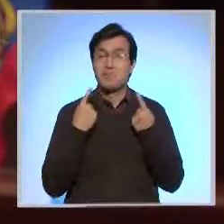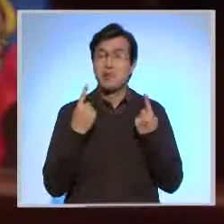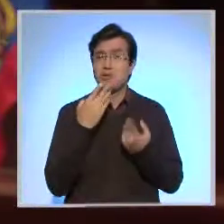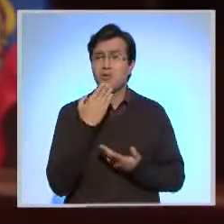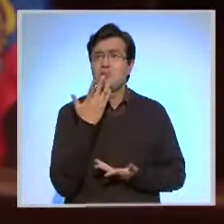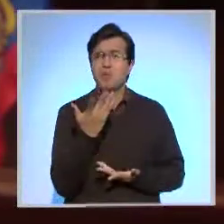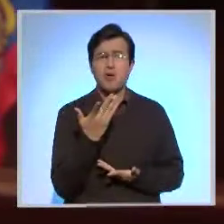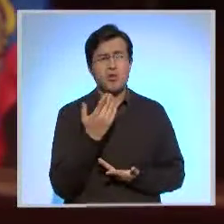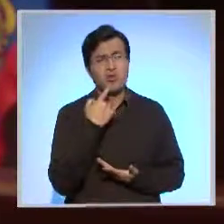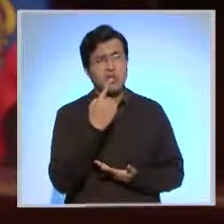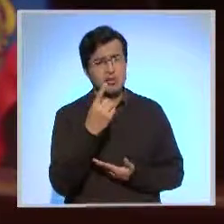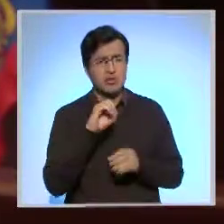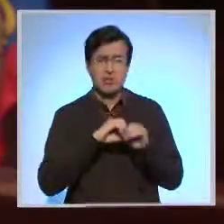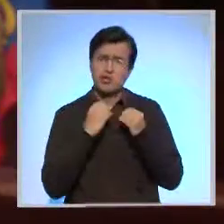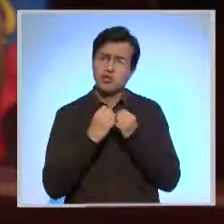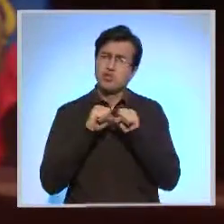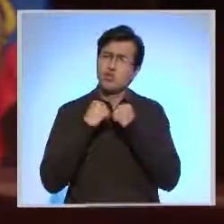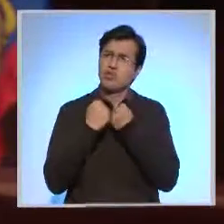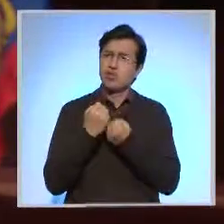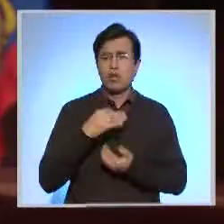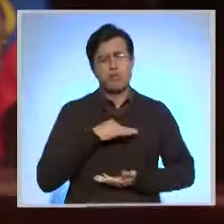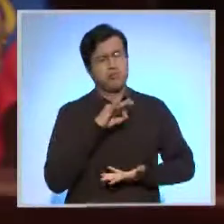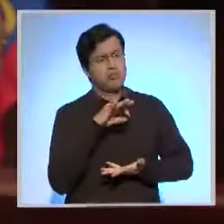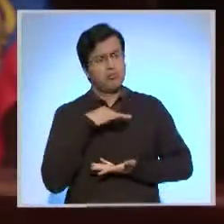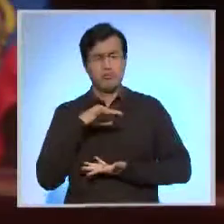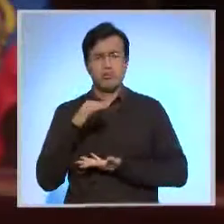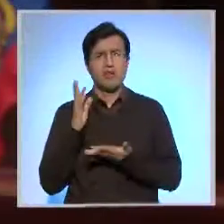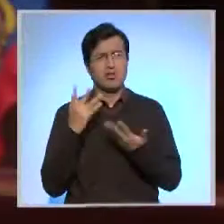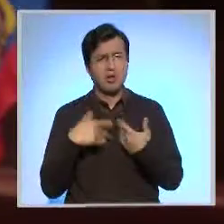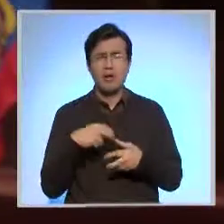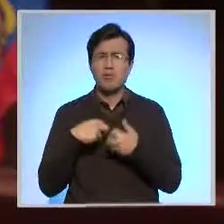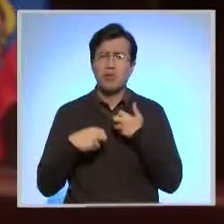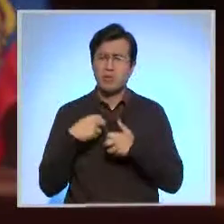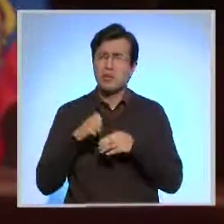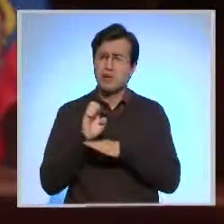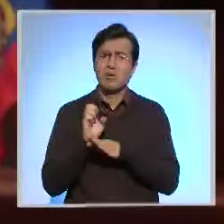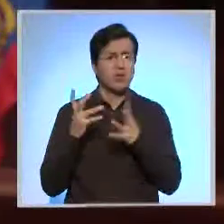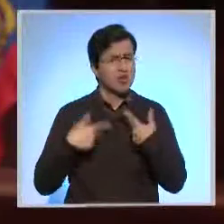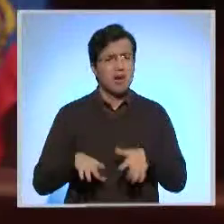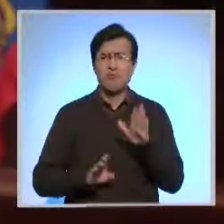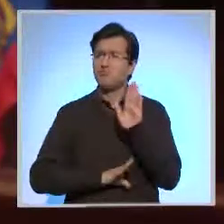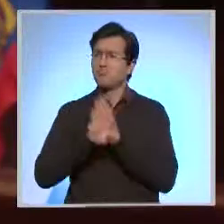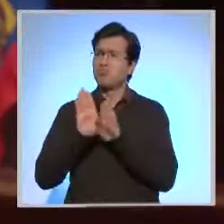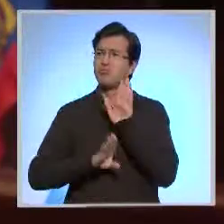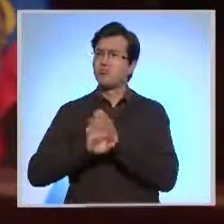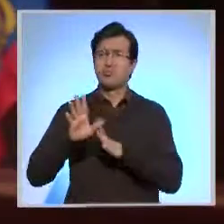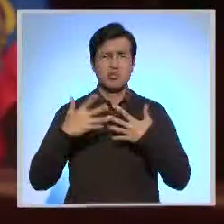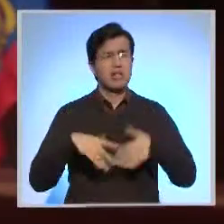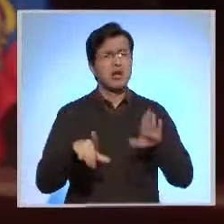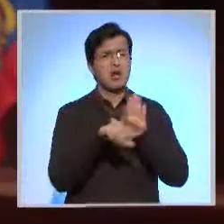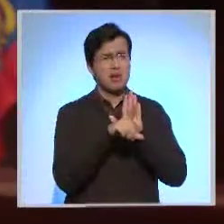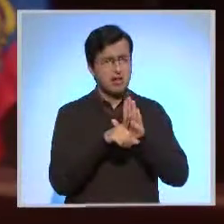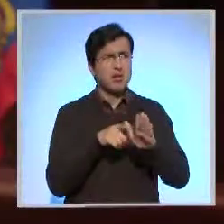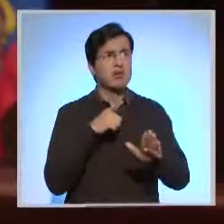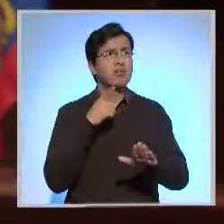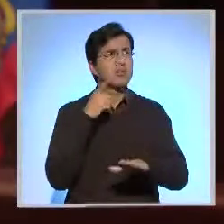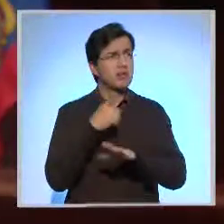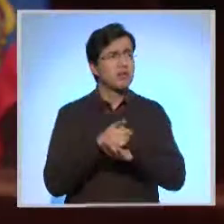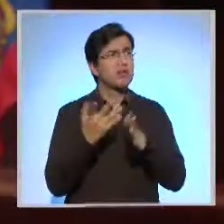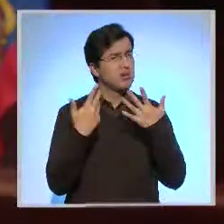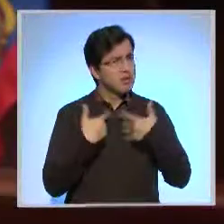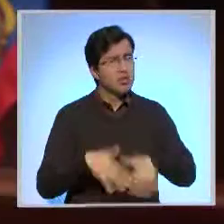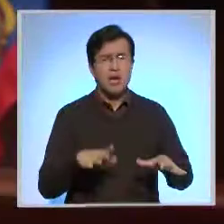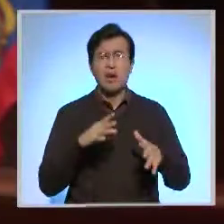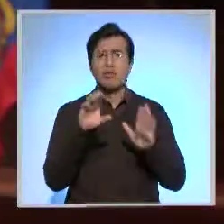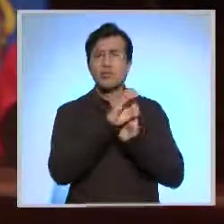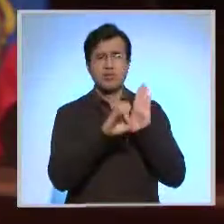dice representar al movimiento social habla de cosas que ya están superadas en el país que ya contemplan las leyes que contemplan los programas que